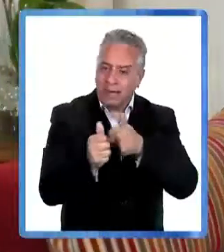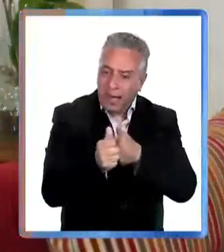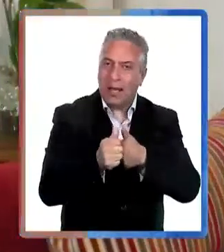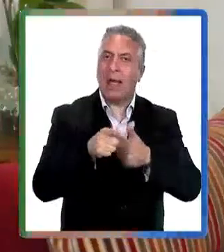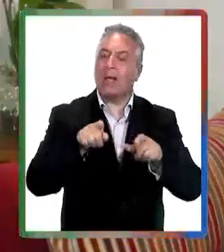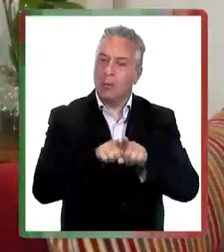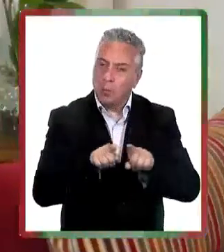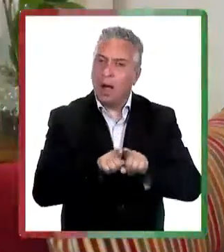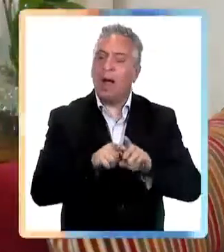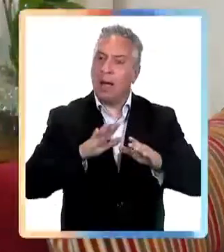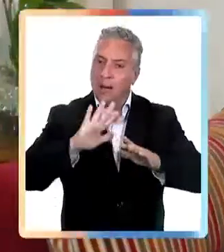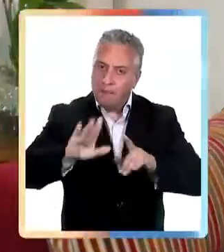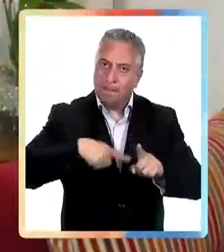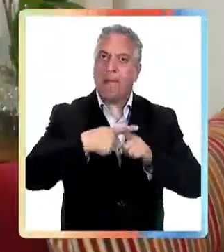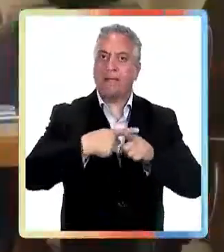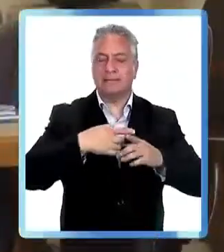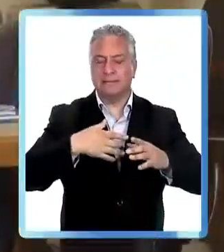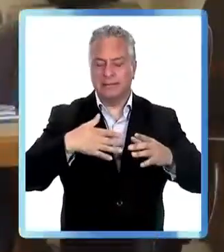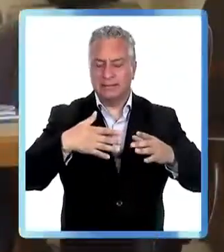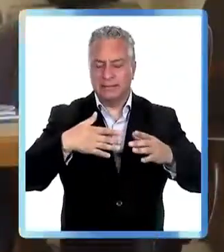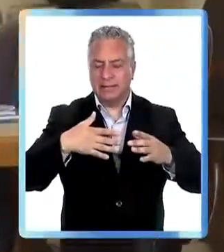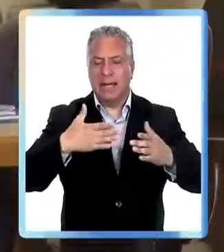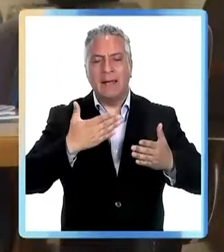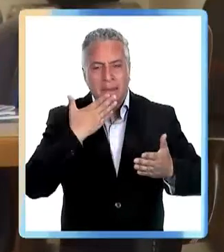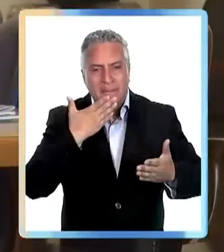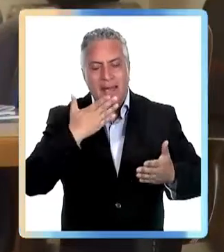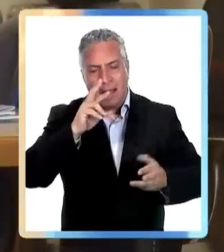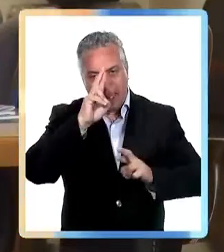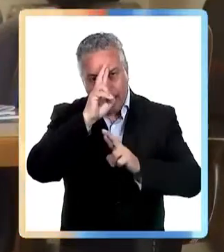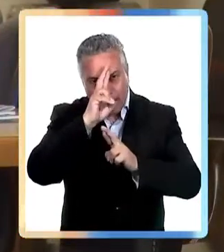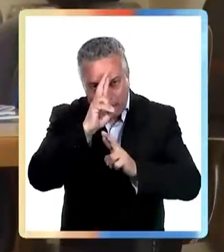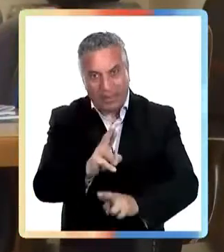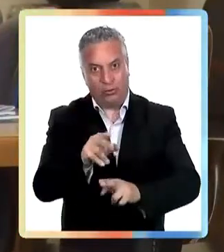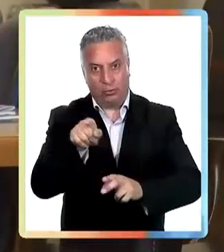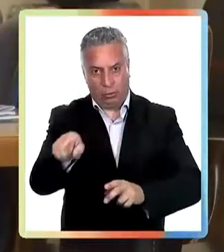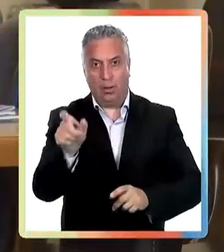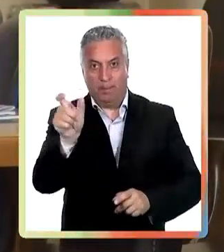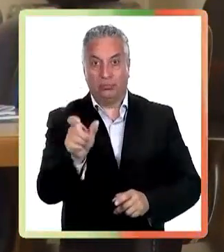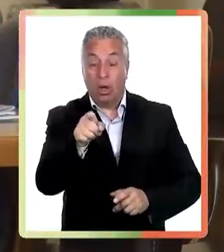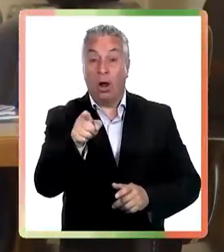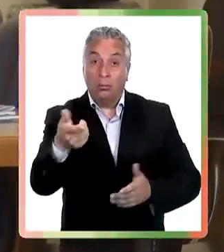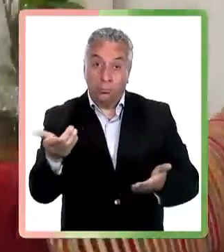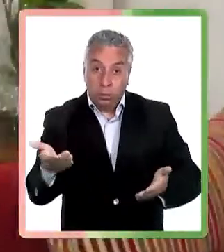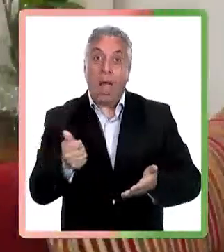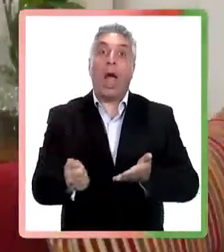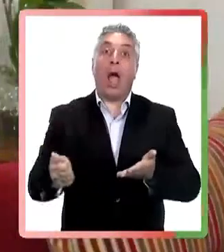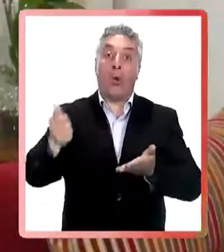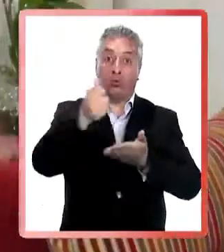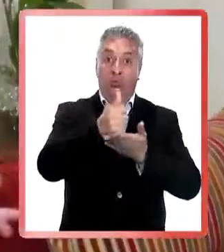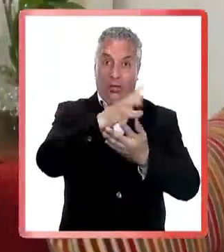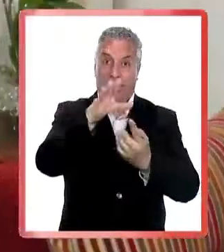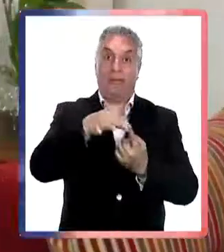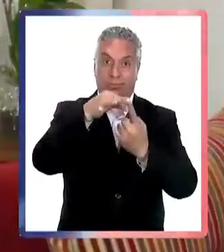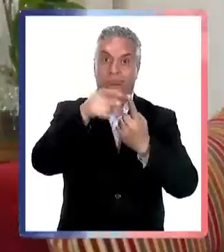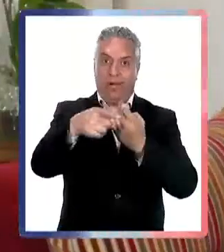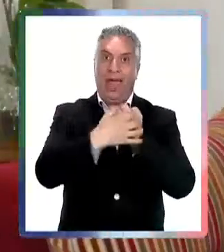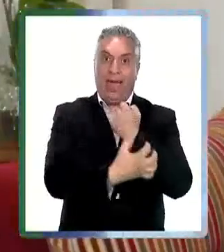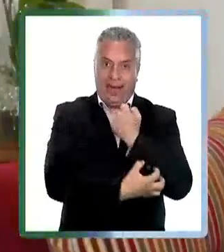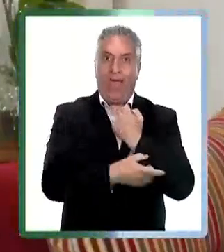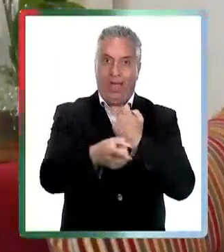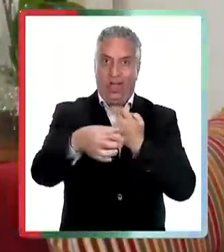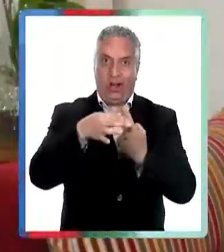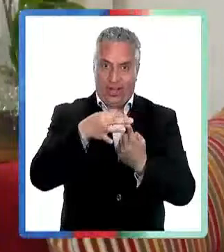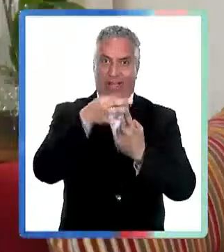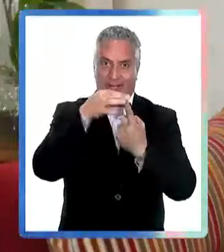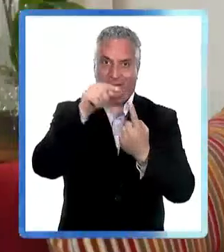cercana y que sea además lo más respetuosa y considerada hacia ellos, porque son una autoridad, la primera autoridad en